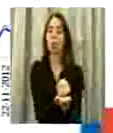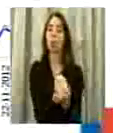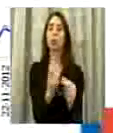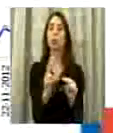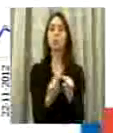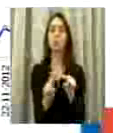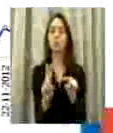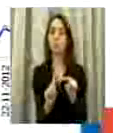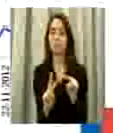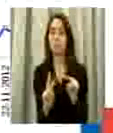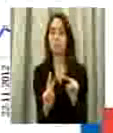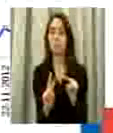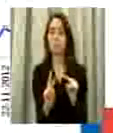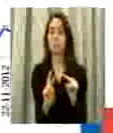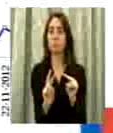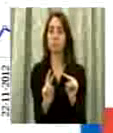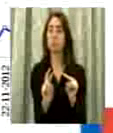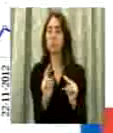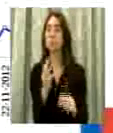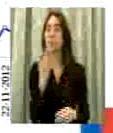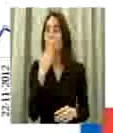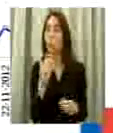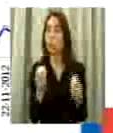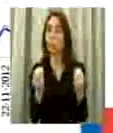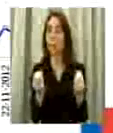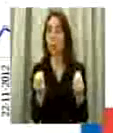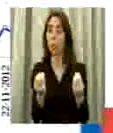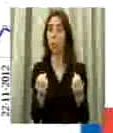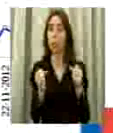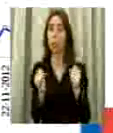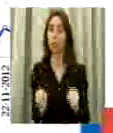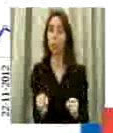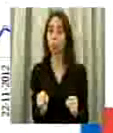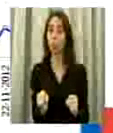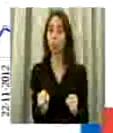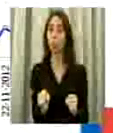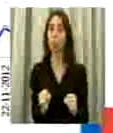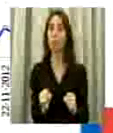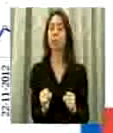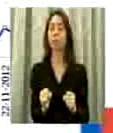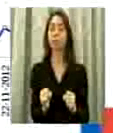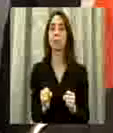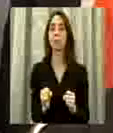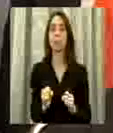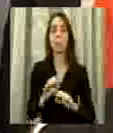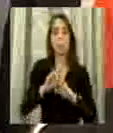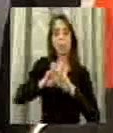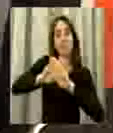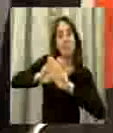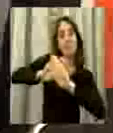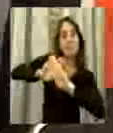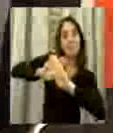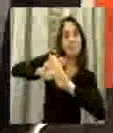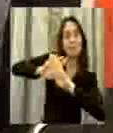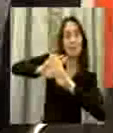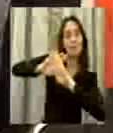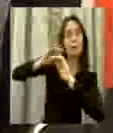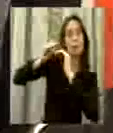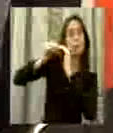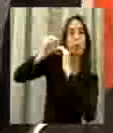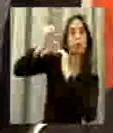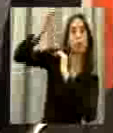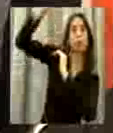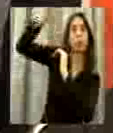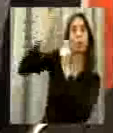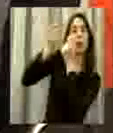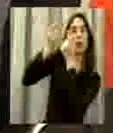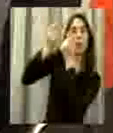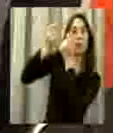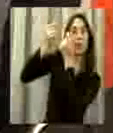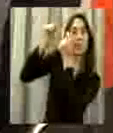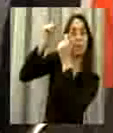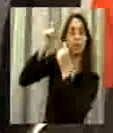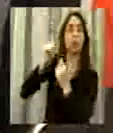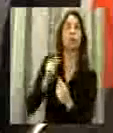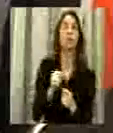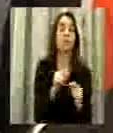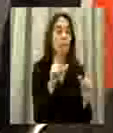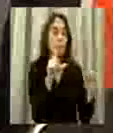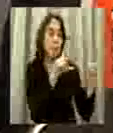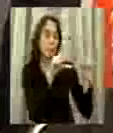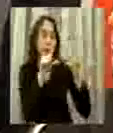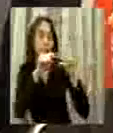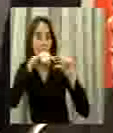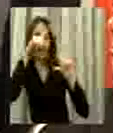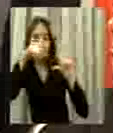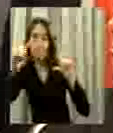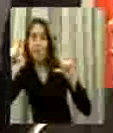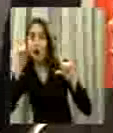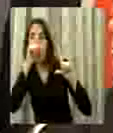generar una mejor posibilidad de contener los aumentos de precios. Y aquí hay periodo, ahí en rojo es lo que